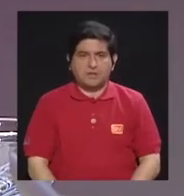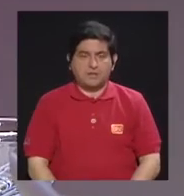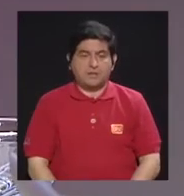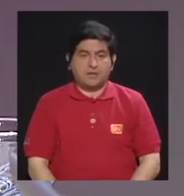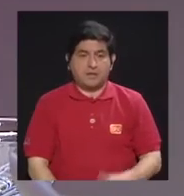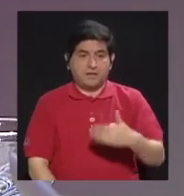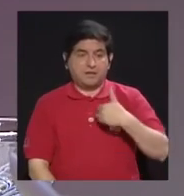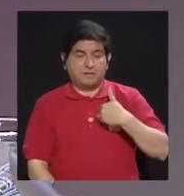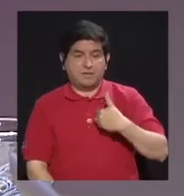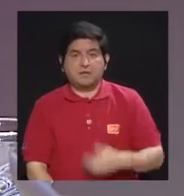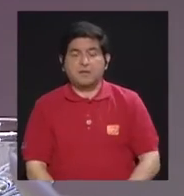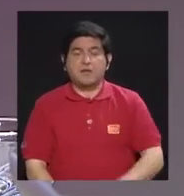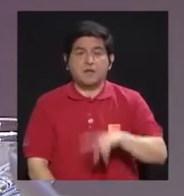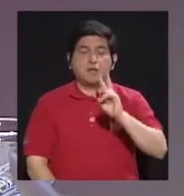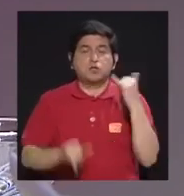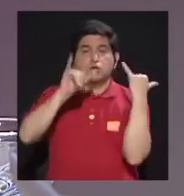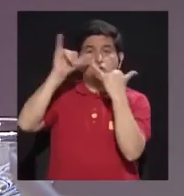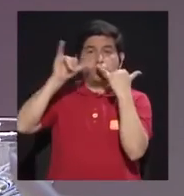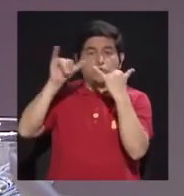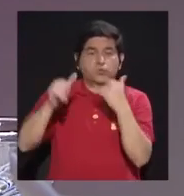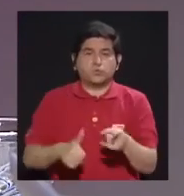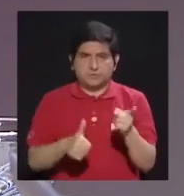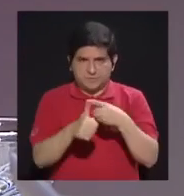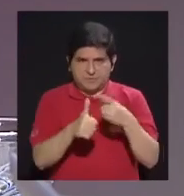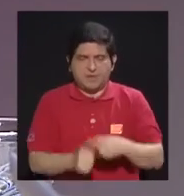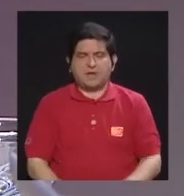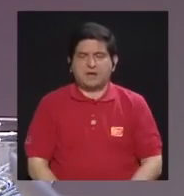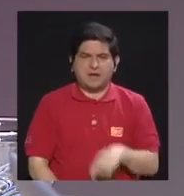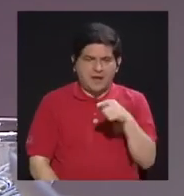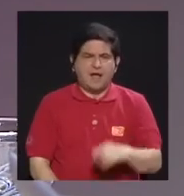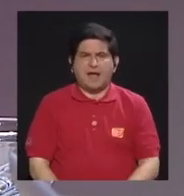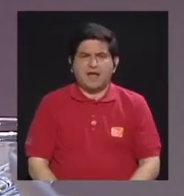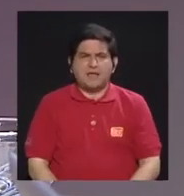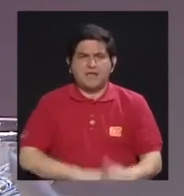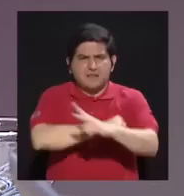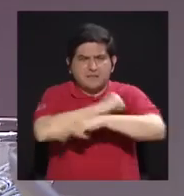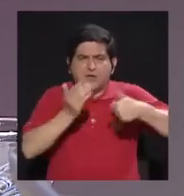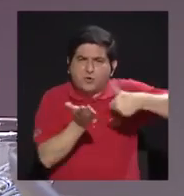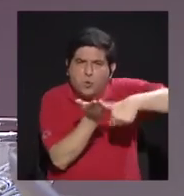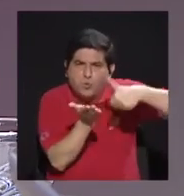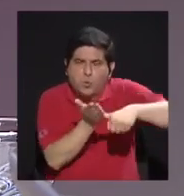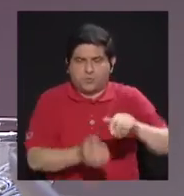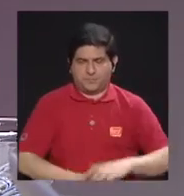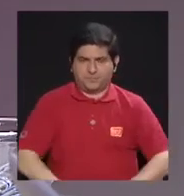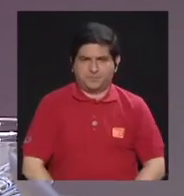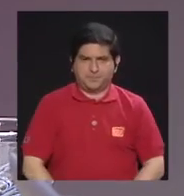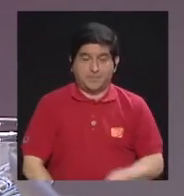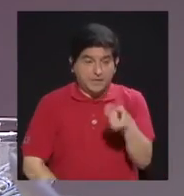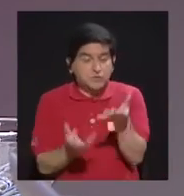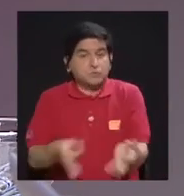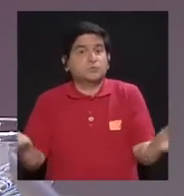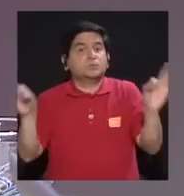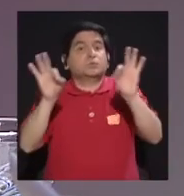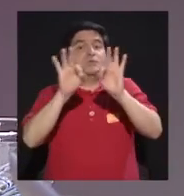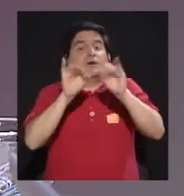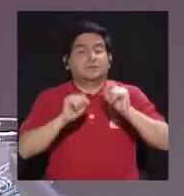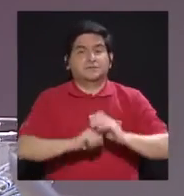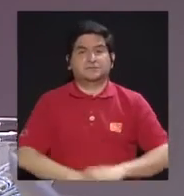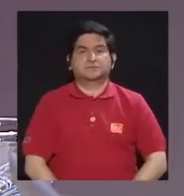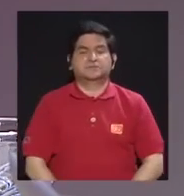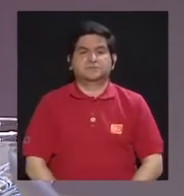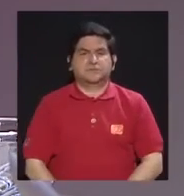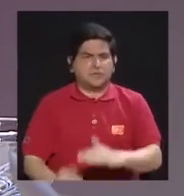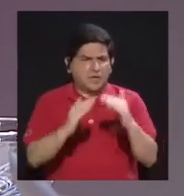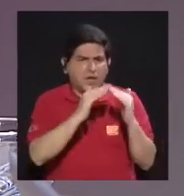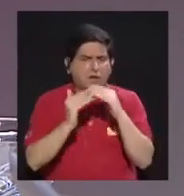precedida por dos denuncias anteriores de fraude electoral. Esto es importante porque generalmente la